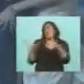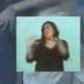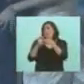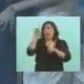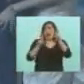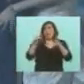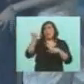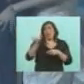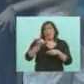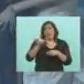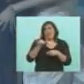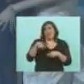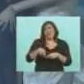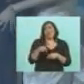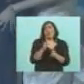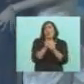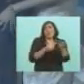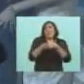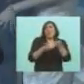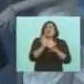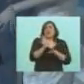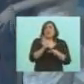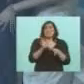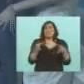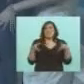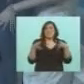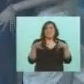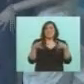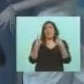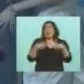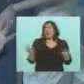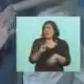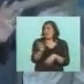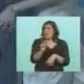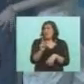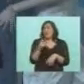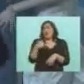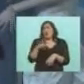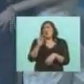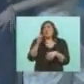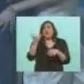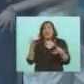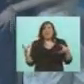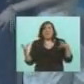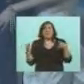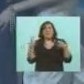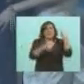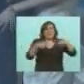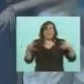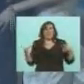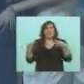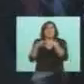Vos viste que hoy los business son muy raros, son complejos, digamos, exigen